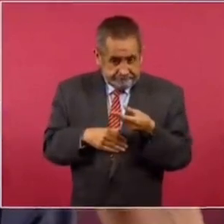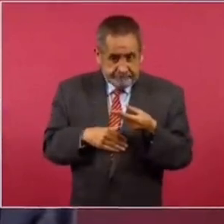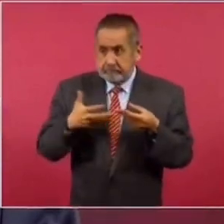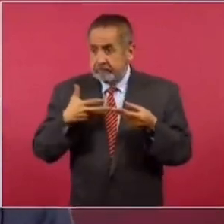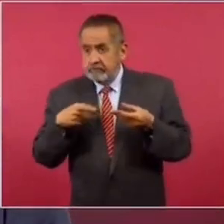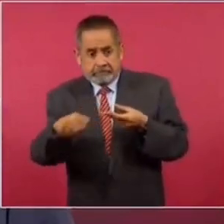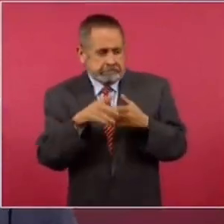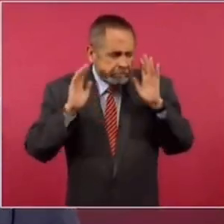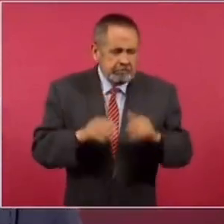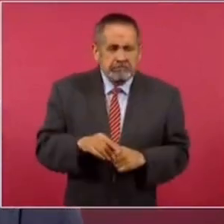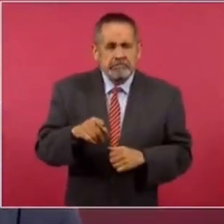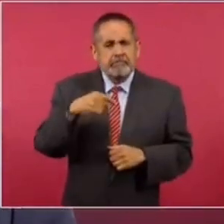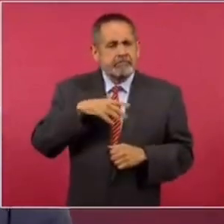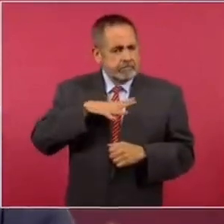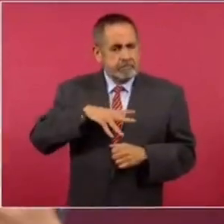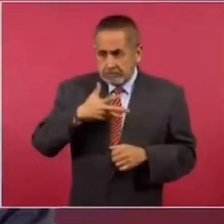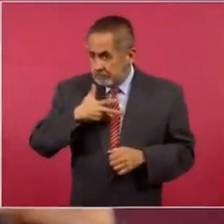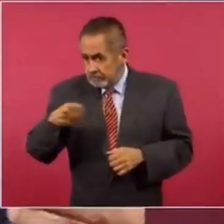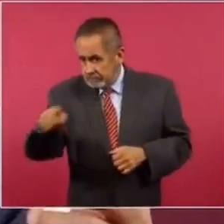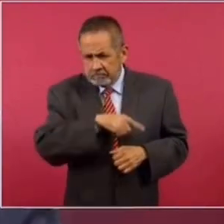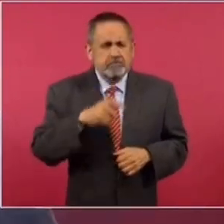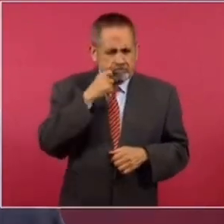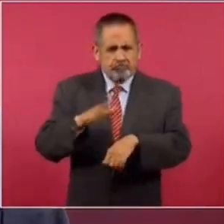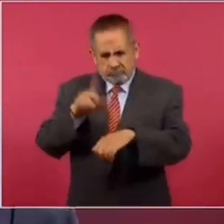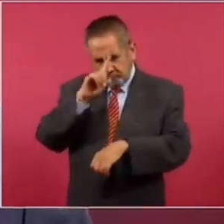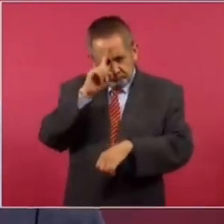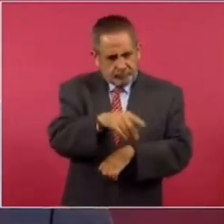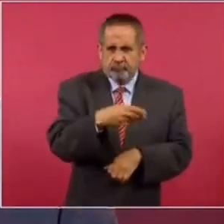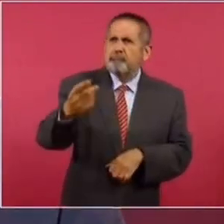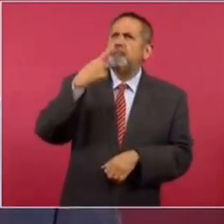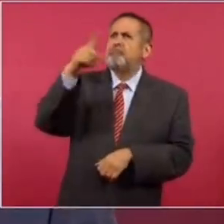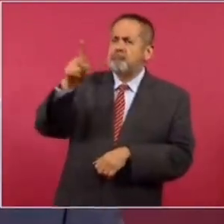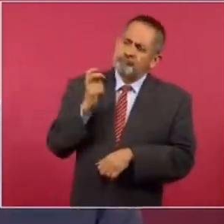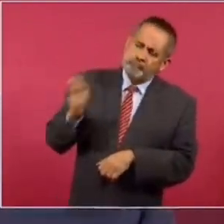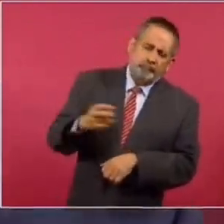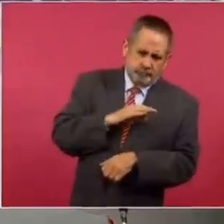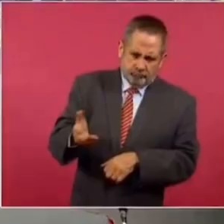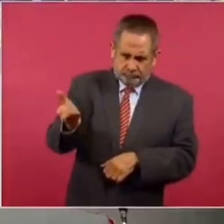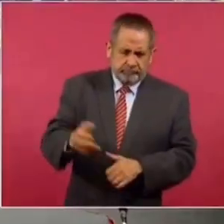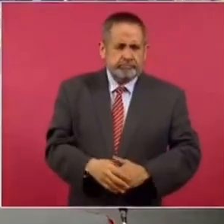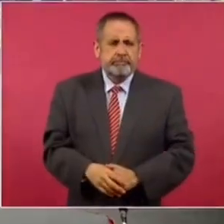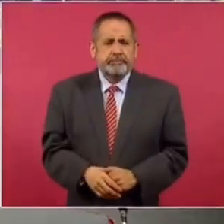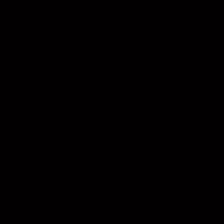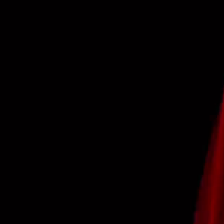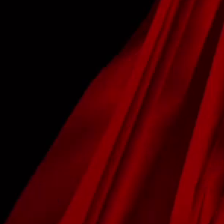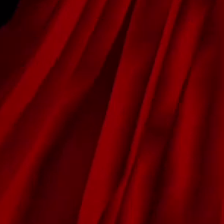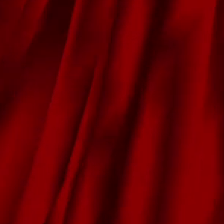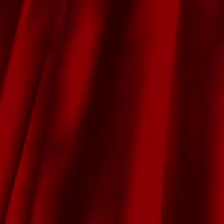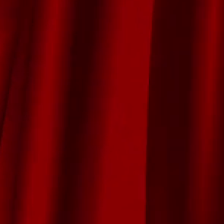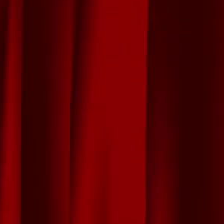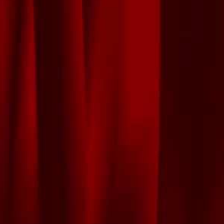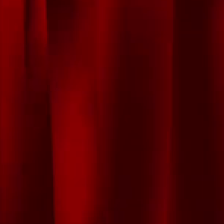tenga alguien, pero seguramente si alguien la tiene, pues nosotros exhortamos a que presente la denuncia correspondiente. A ver, ahí va.